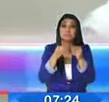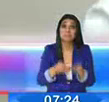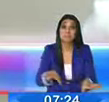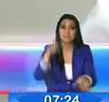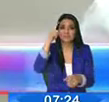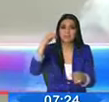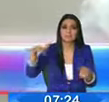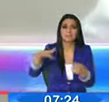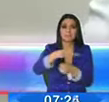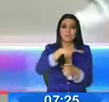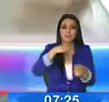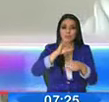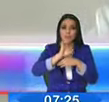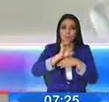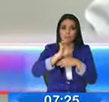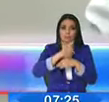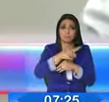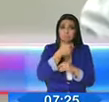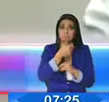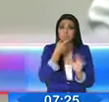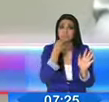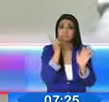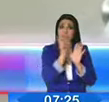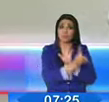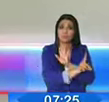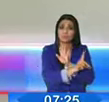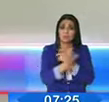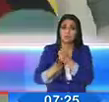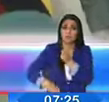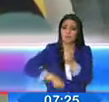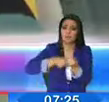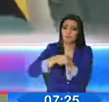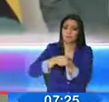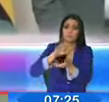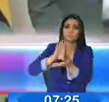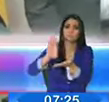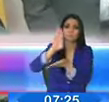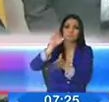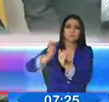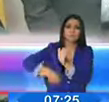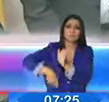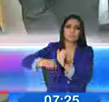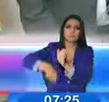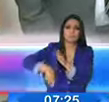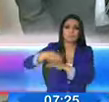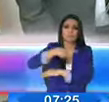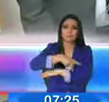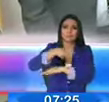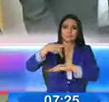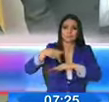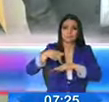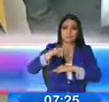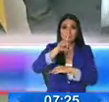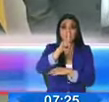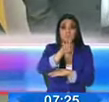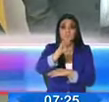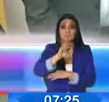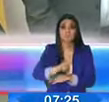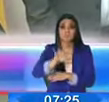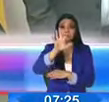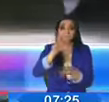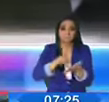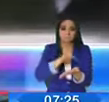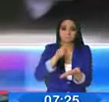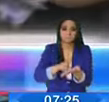denuncia que villavicencio la presentó apoyado del colegio de abogados de pichincha tiene 105 páginas y